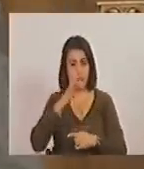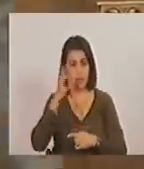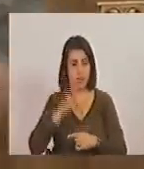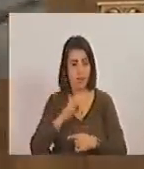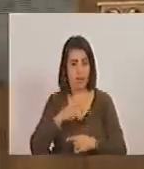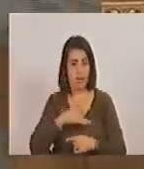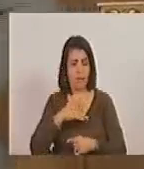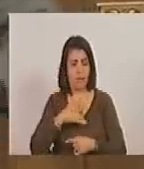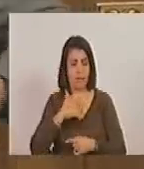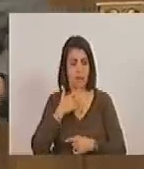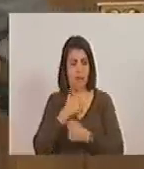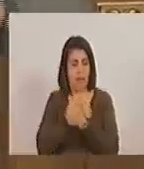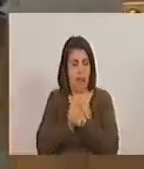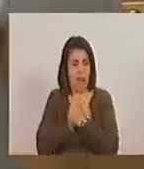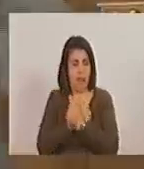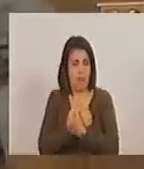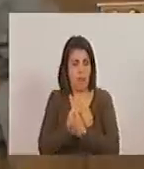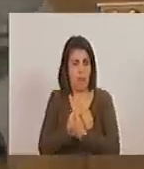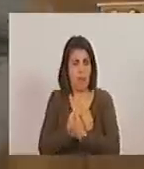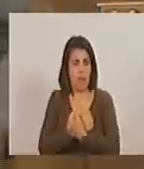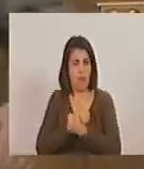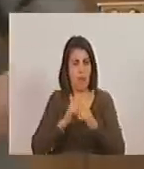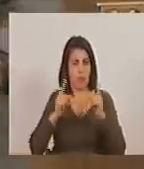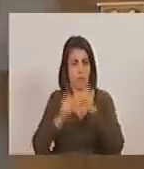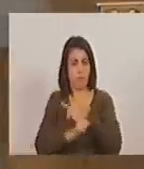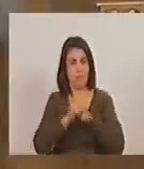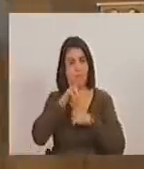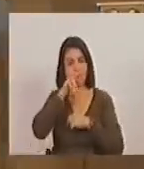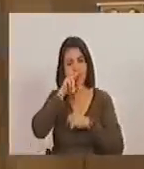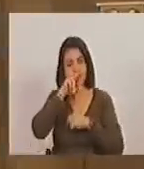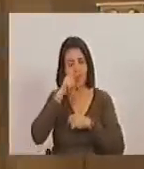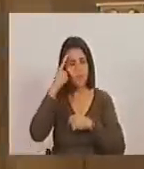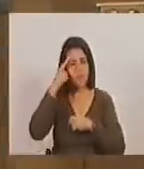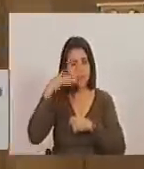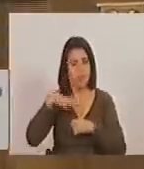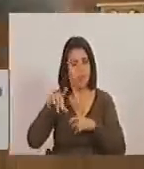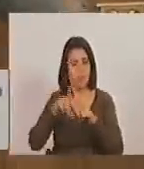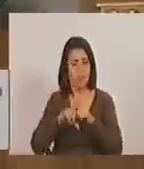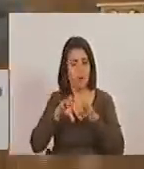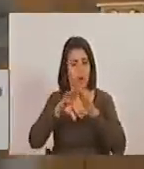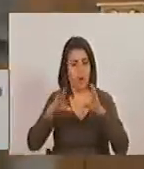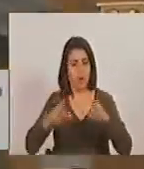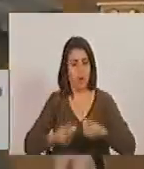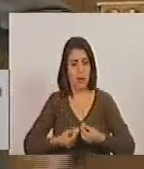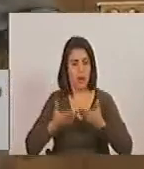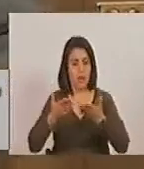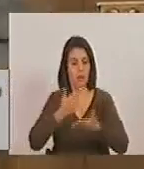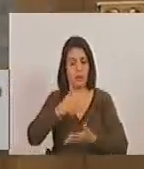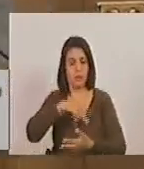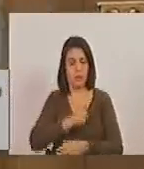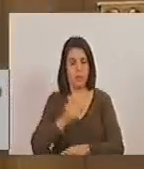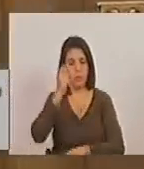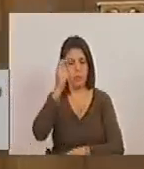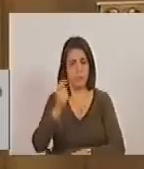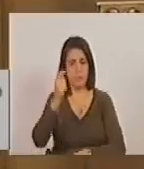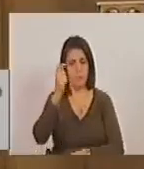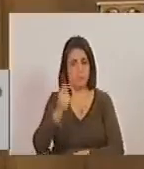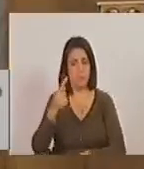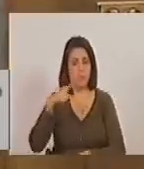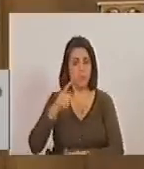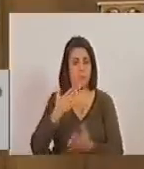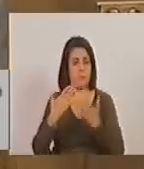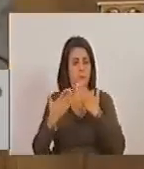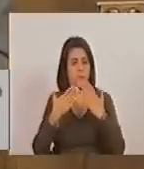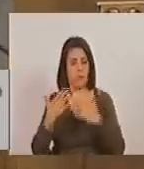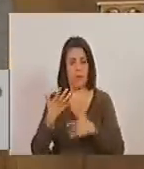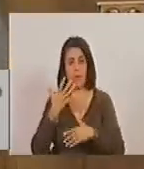No, que tiene esa pasión y ese giro verbal, y yo creo que eso es como un regalo a nosotros como diputados, haber disfrutado